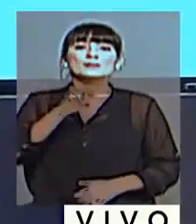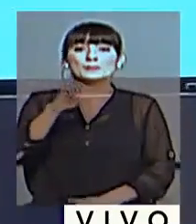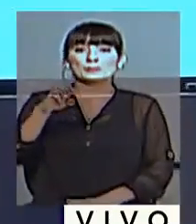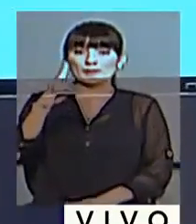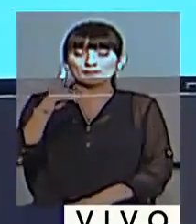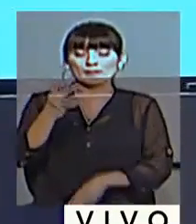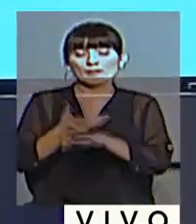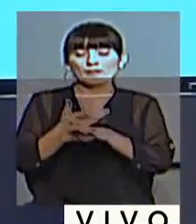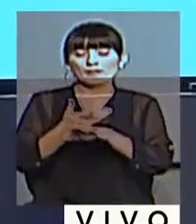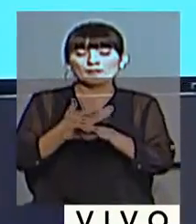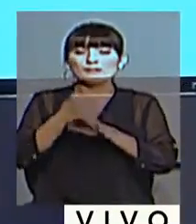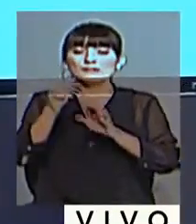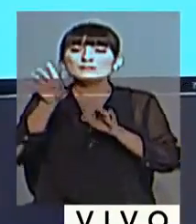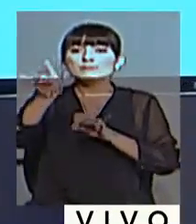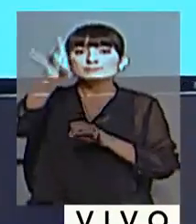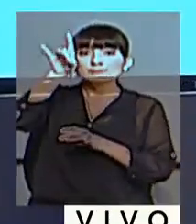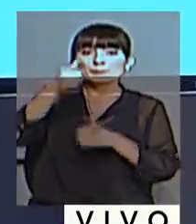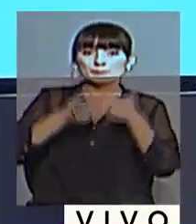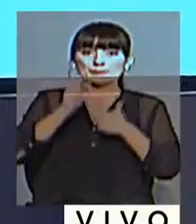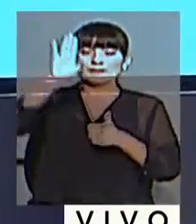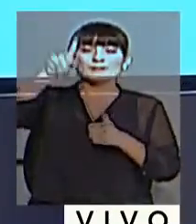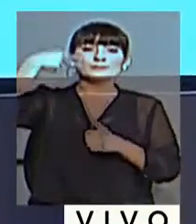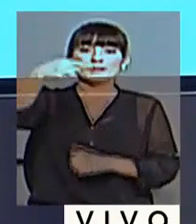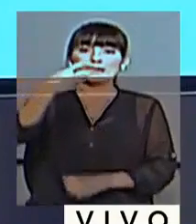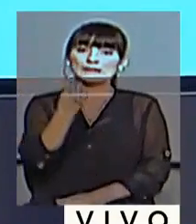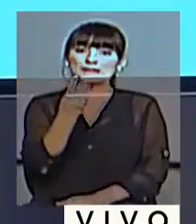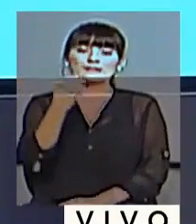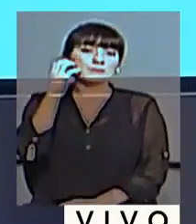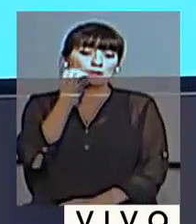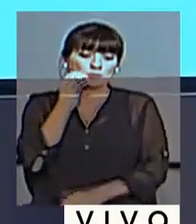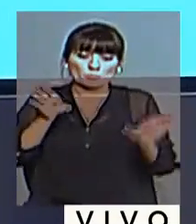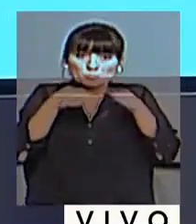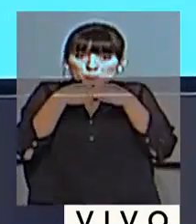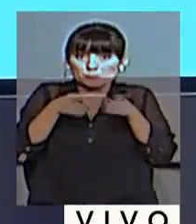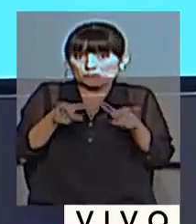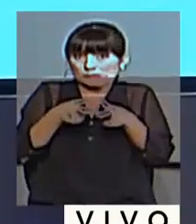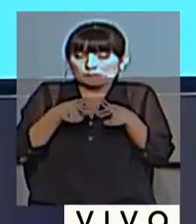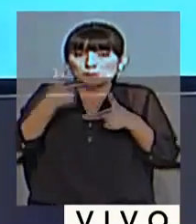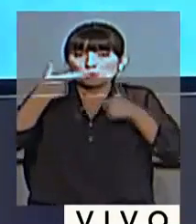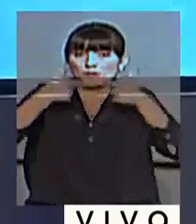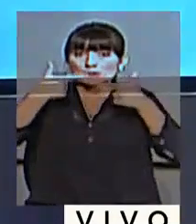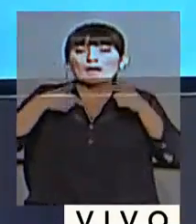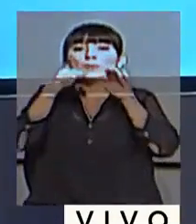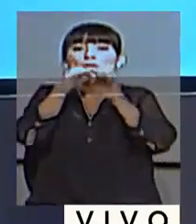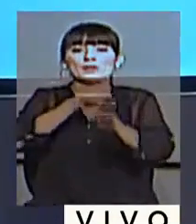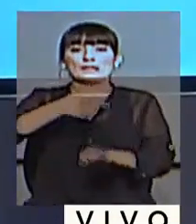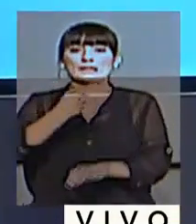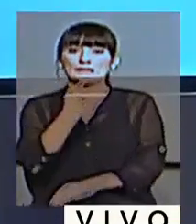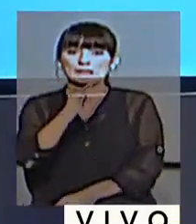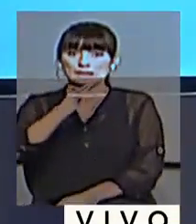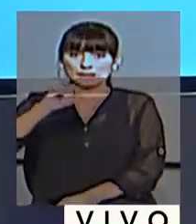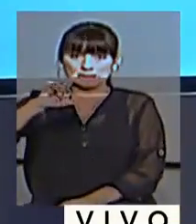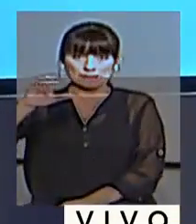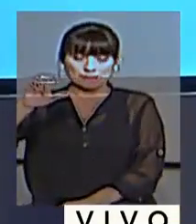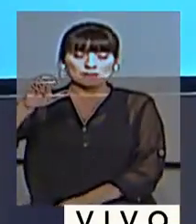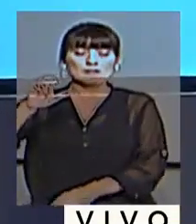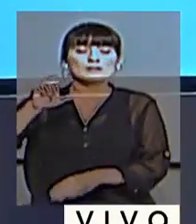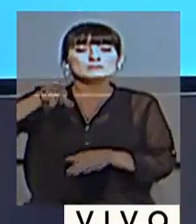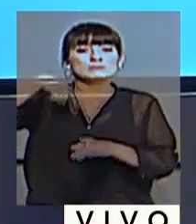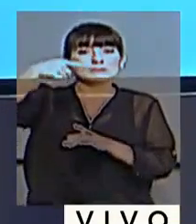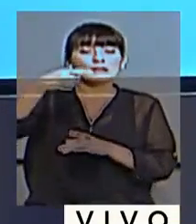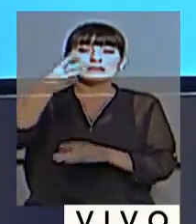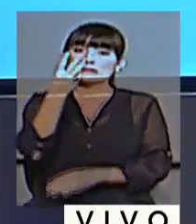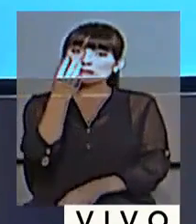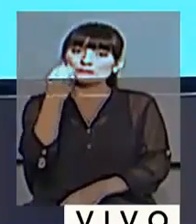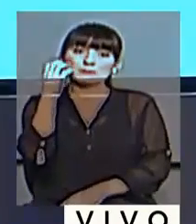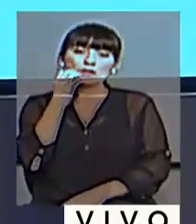candidato presidencial el día 13 de mayo. La Comisión Política ha manifestado su apoyo al candidato Guillé. Uh-huh. Y por lo tanto, el día